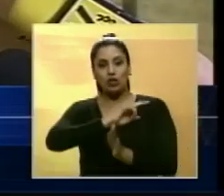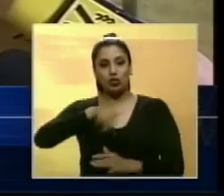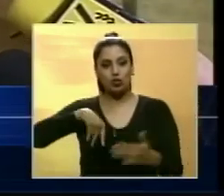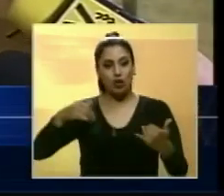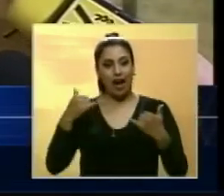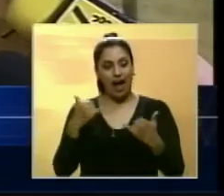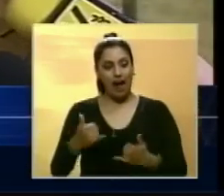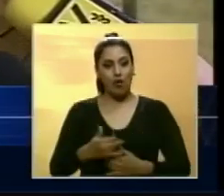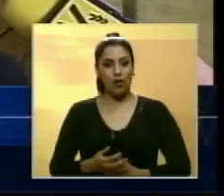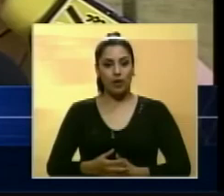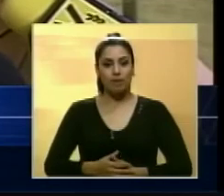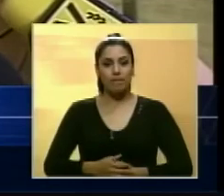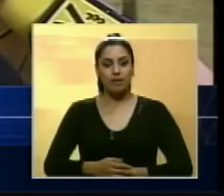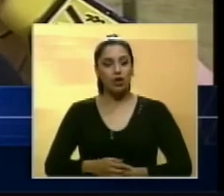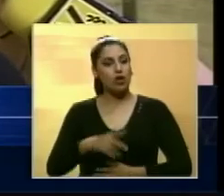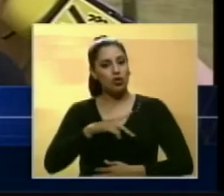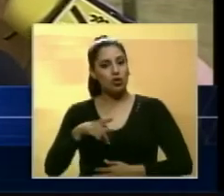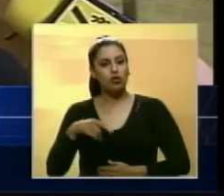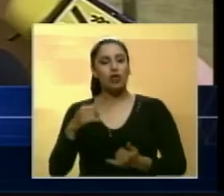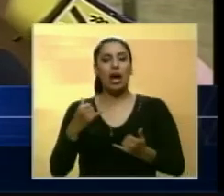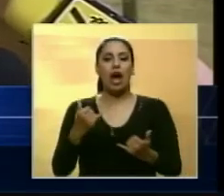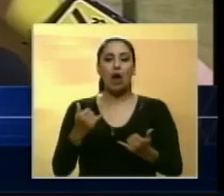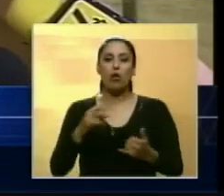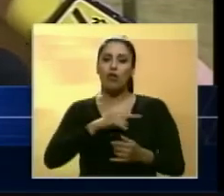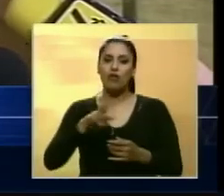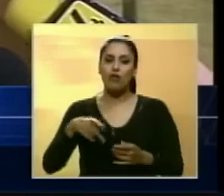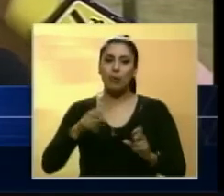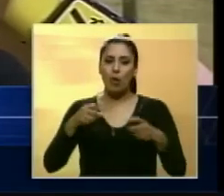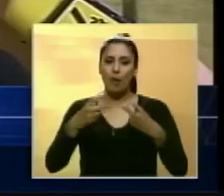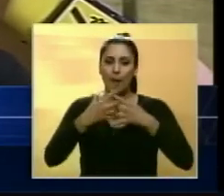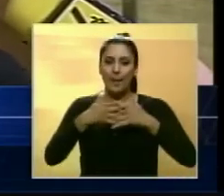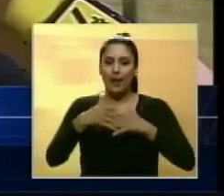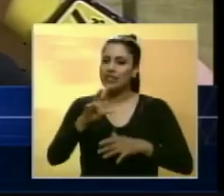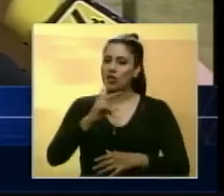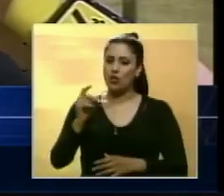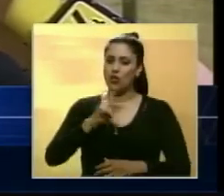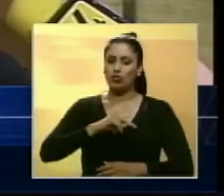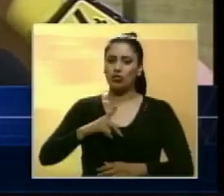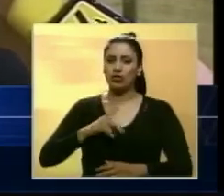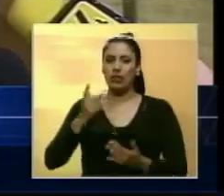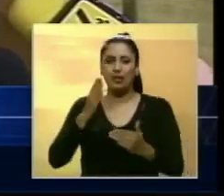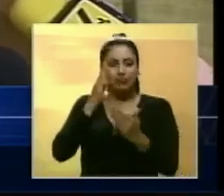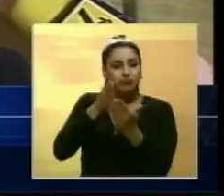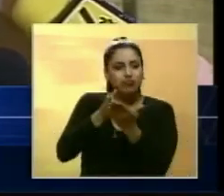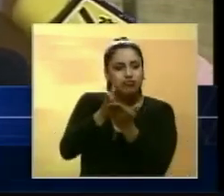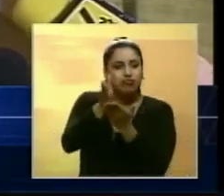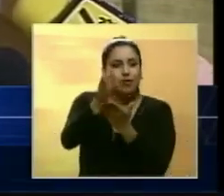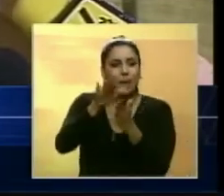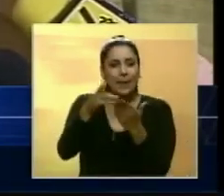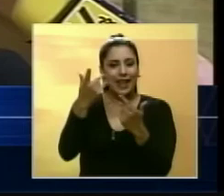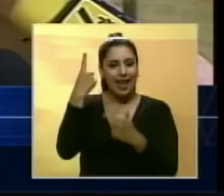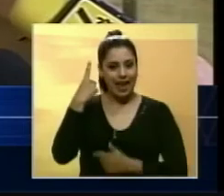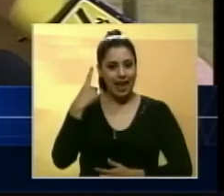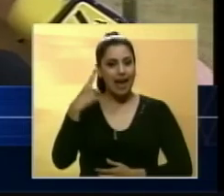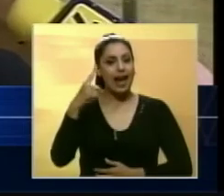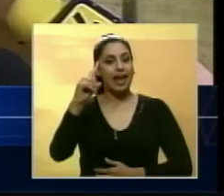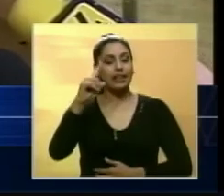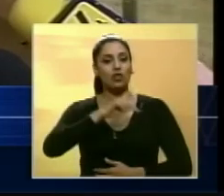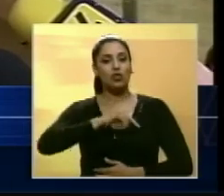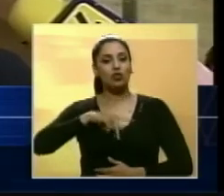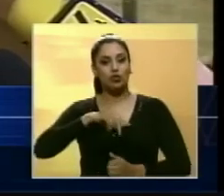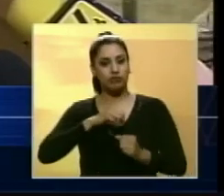hoy no crea un incentivo para nuevas empresas, lo que crea es una viabilidad para que las existentes